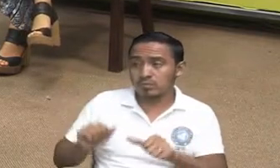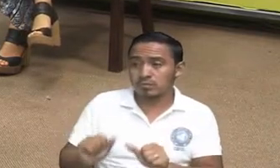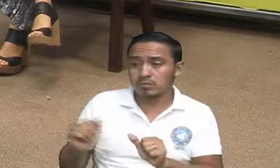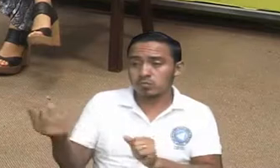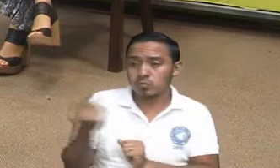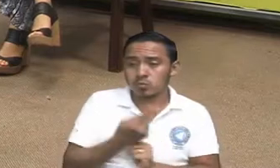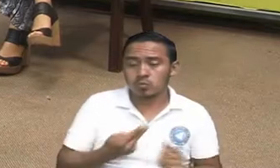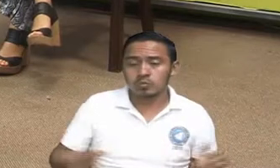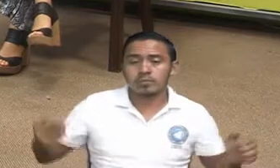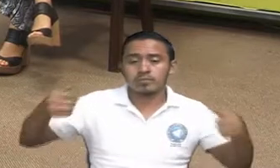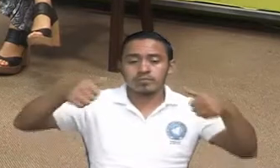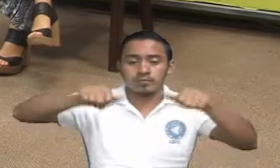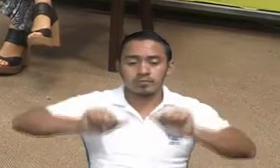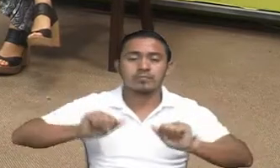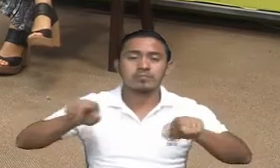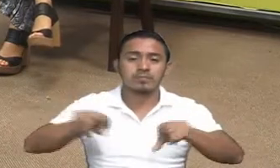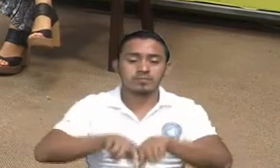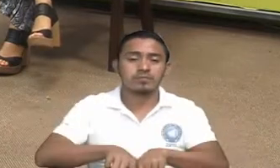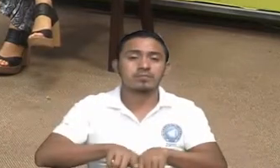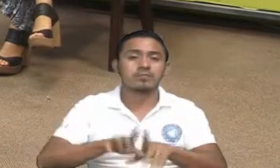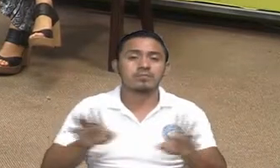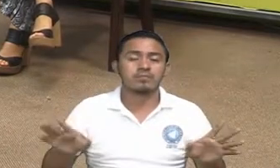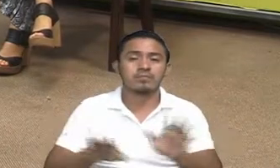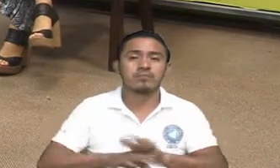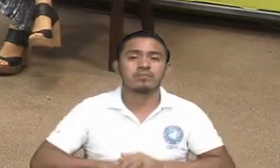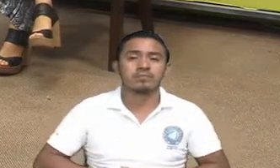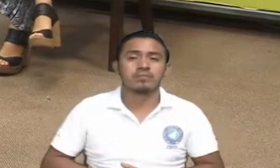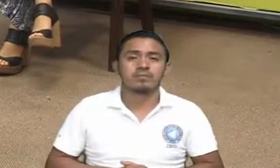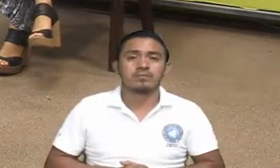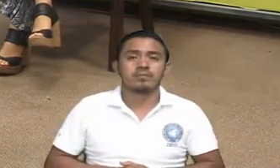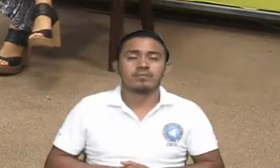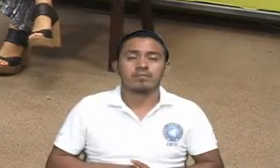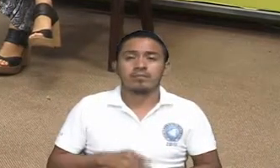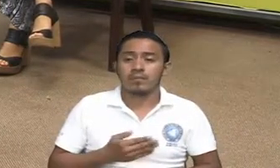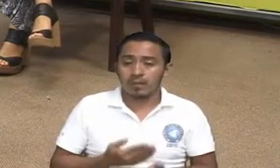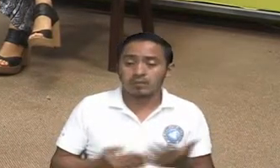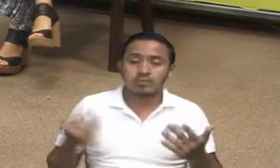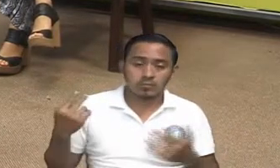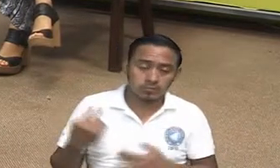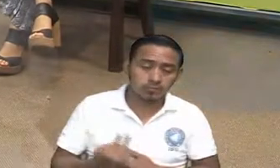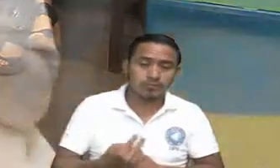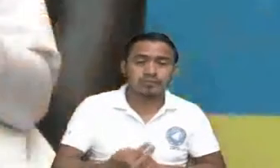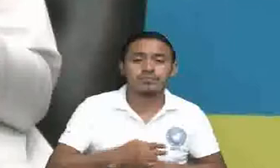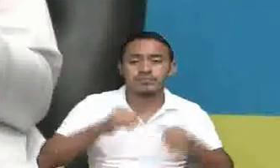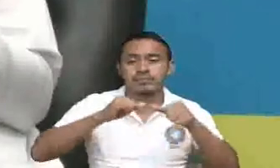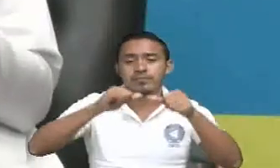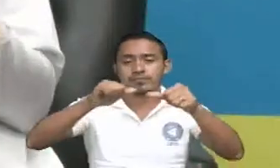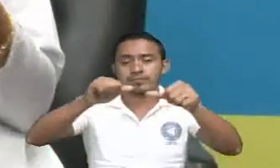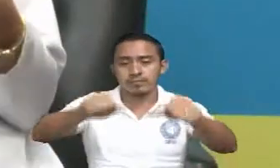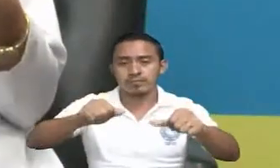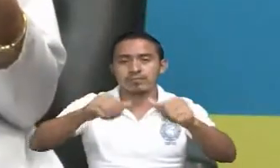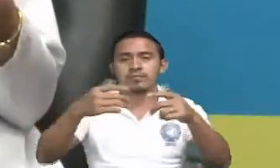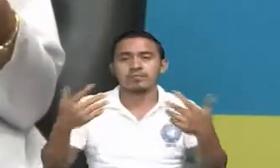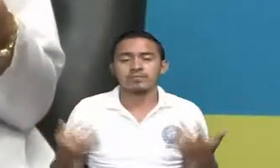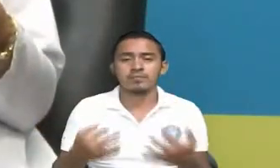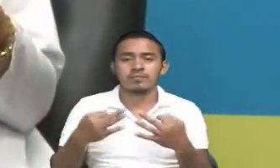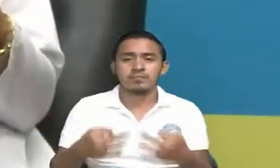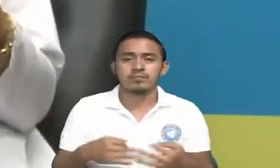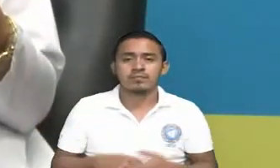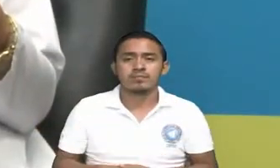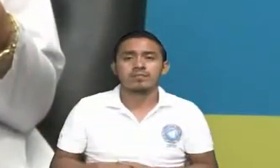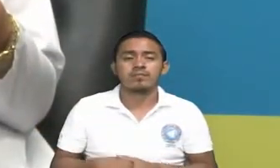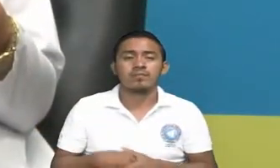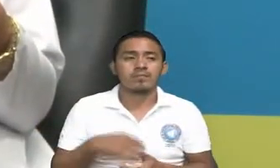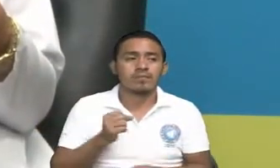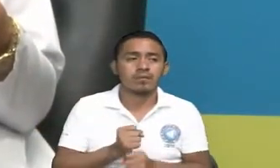hagan una terapia, una sesión de pareja, ir a las sesiones, darle continuidad a esto, el trabajo